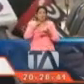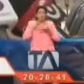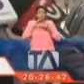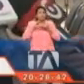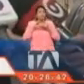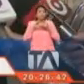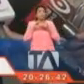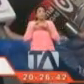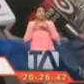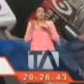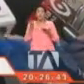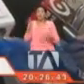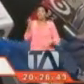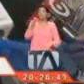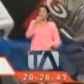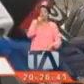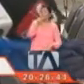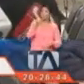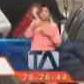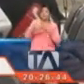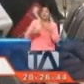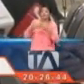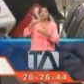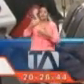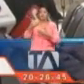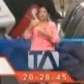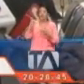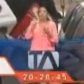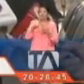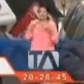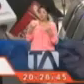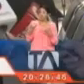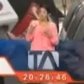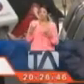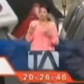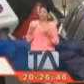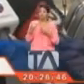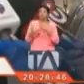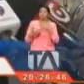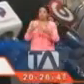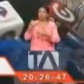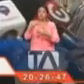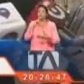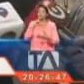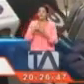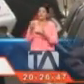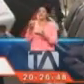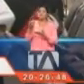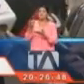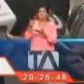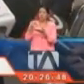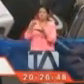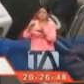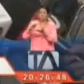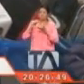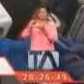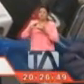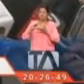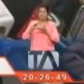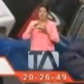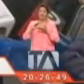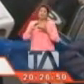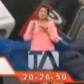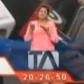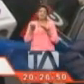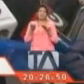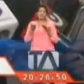y se ha comprobado dentro del presente proceso, hasta lo que va de este proceso, que efectivamente él ha tenido ingresos que son plenamente